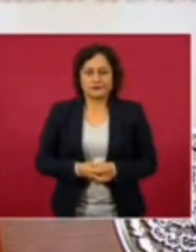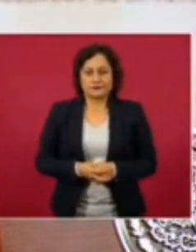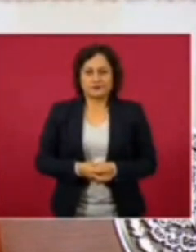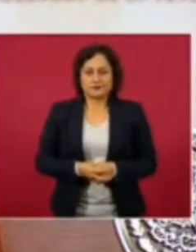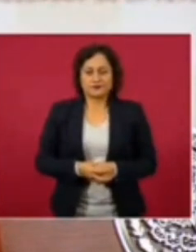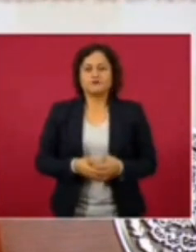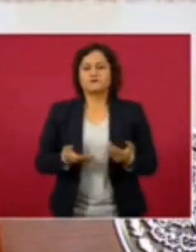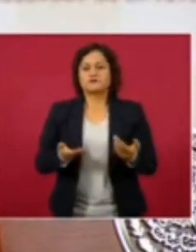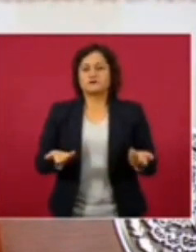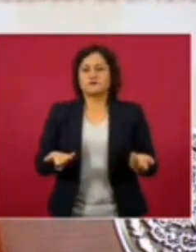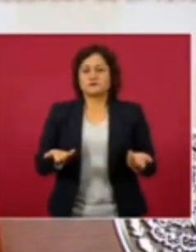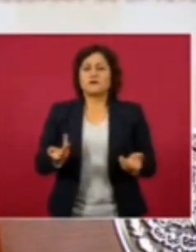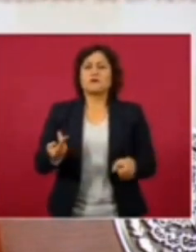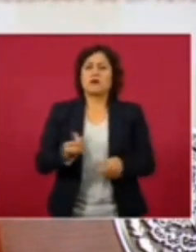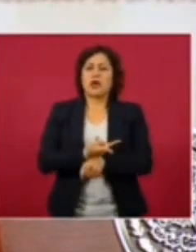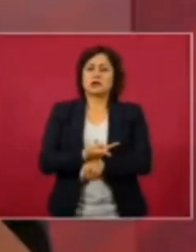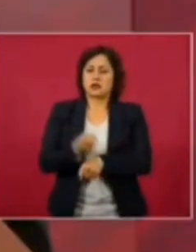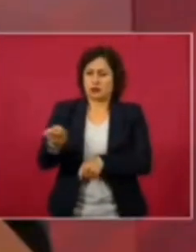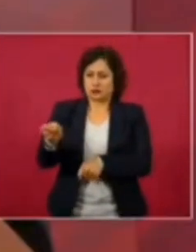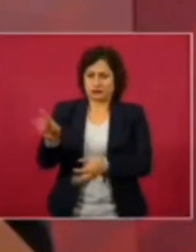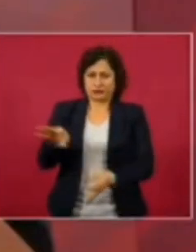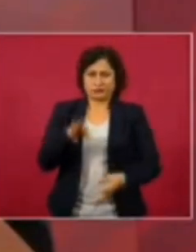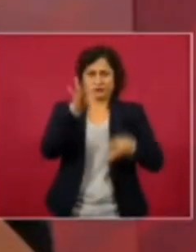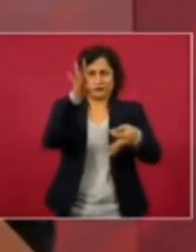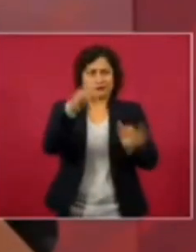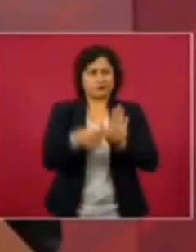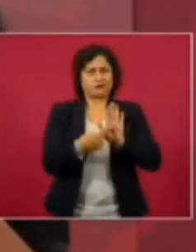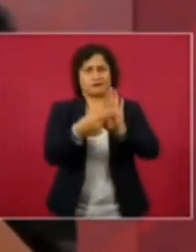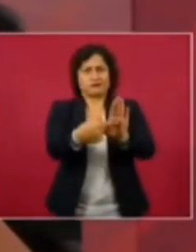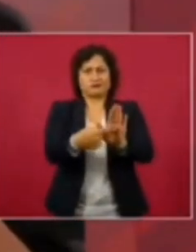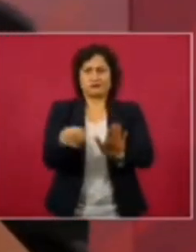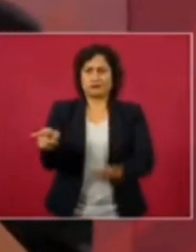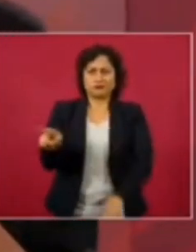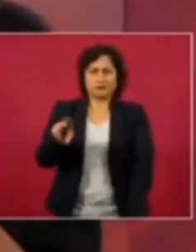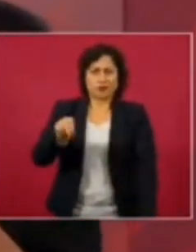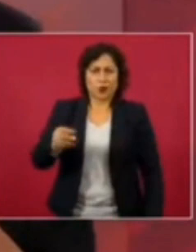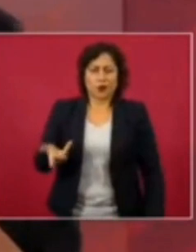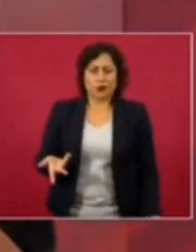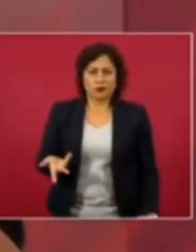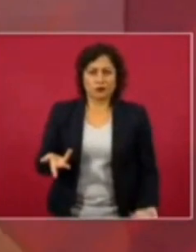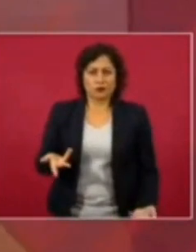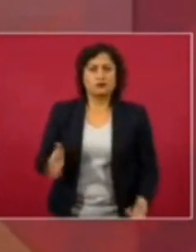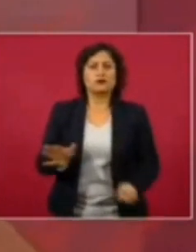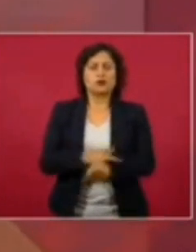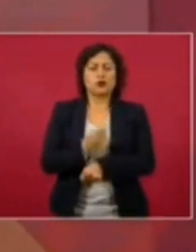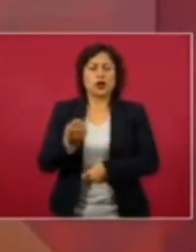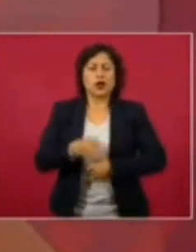y porque nos transparente porque nos dice en cuanto reciben